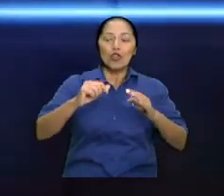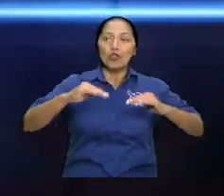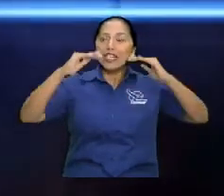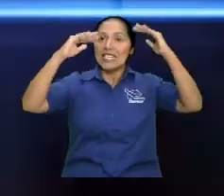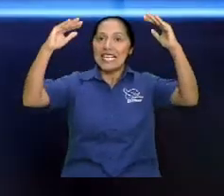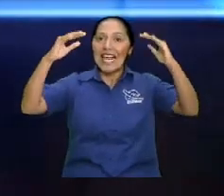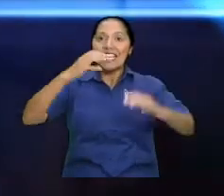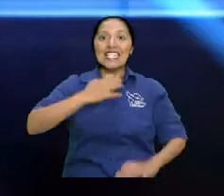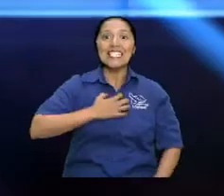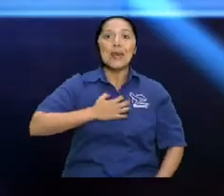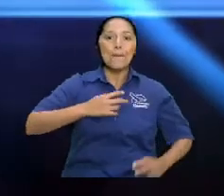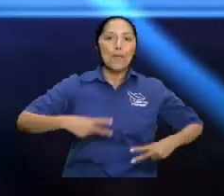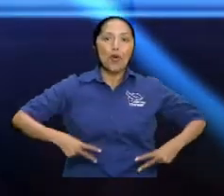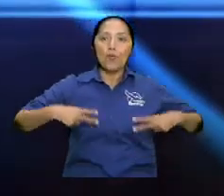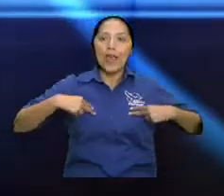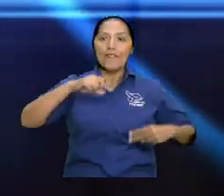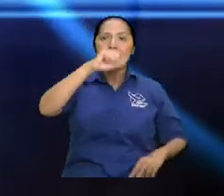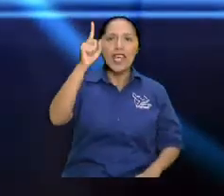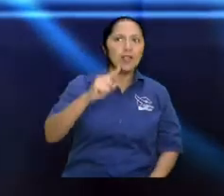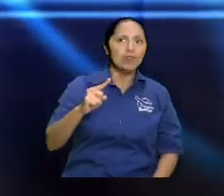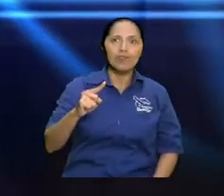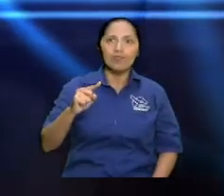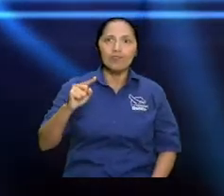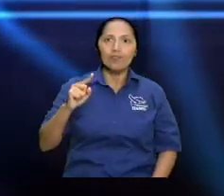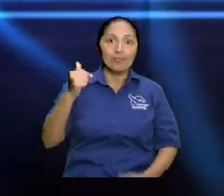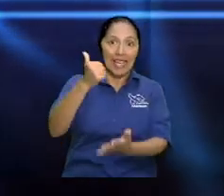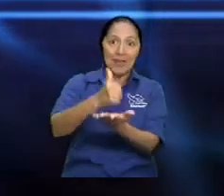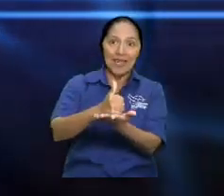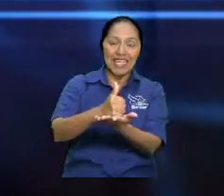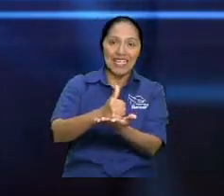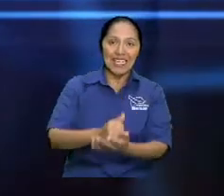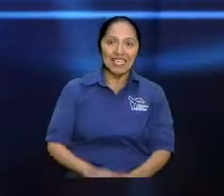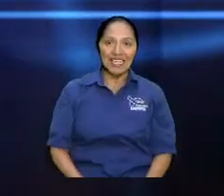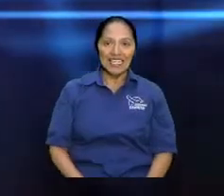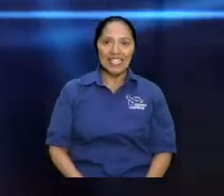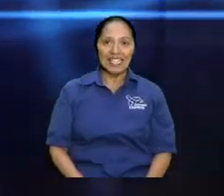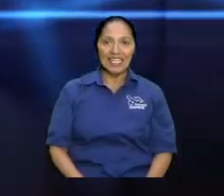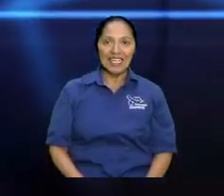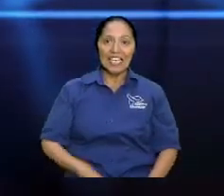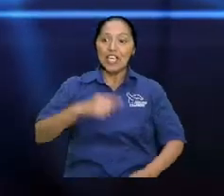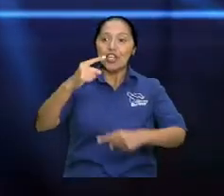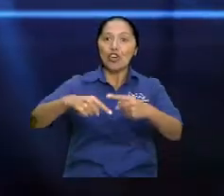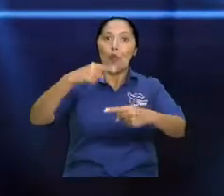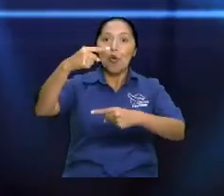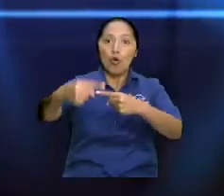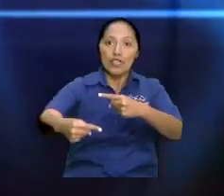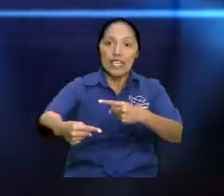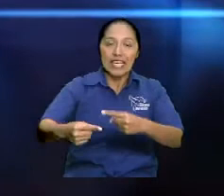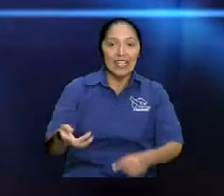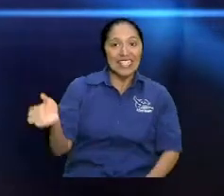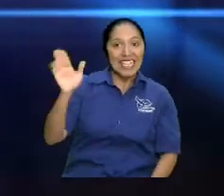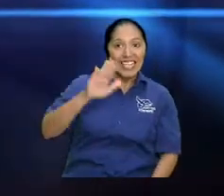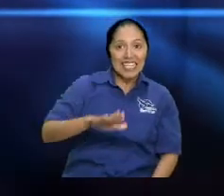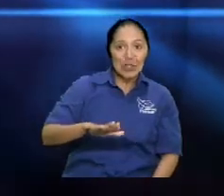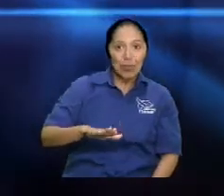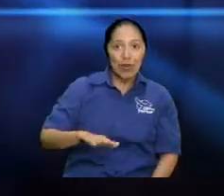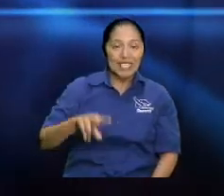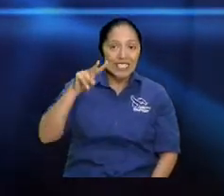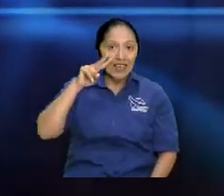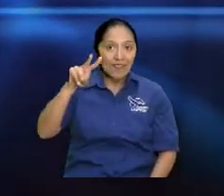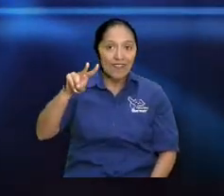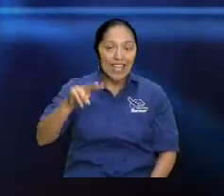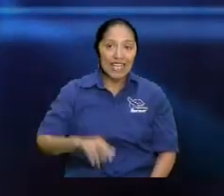Internas. Y después, eso, las externas se van a dar como consecuencia de las hazañas internas.